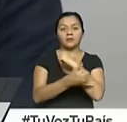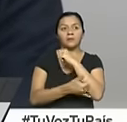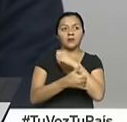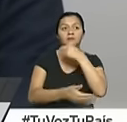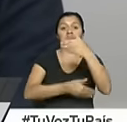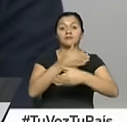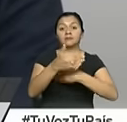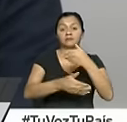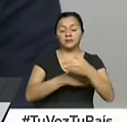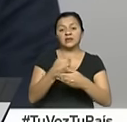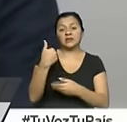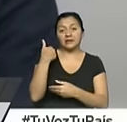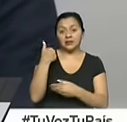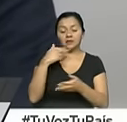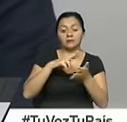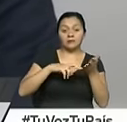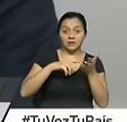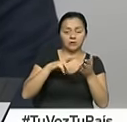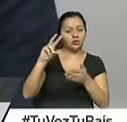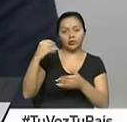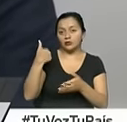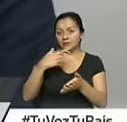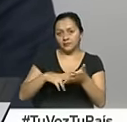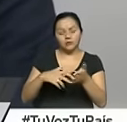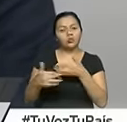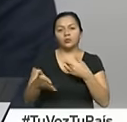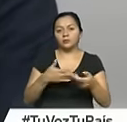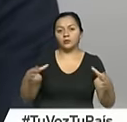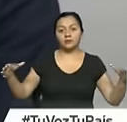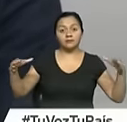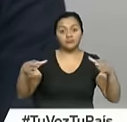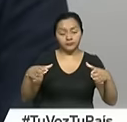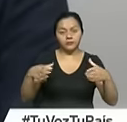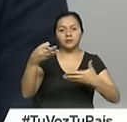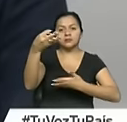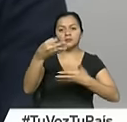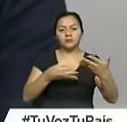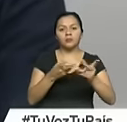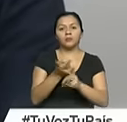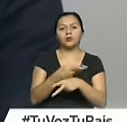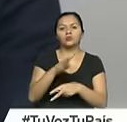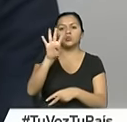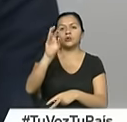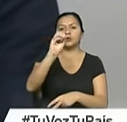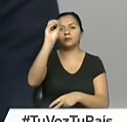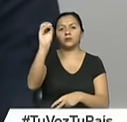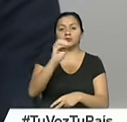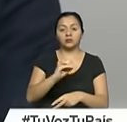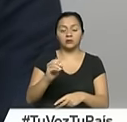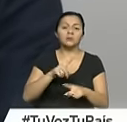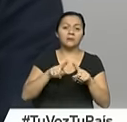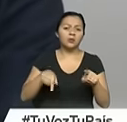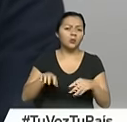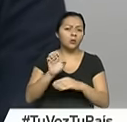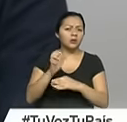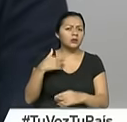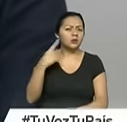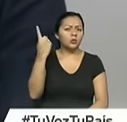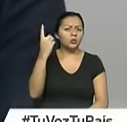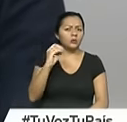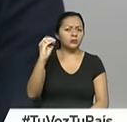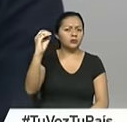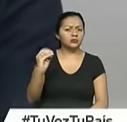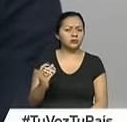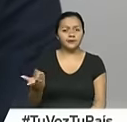y sin potencial, el promedio de la contribución de la minería al PIB es del 4%. En el Ecuador estamos por debajo del 1%. Es decir, el Ecuador